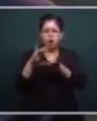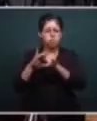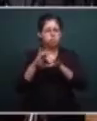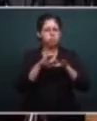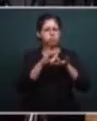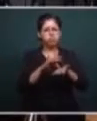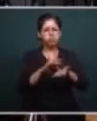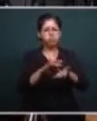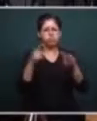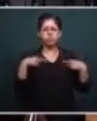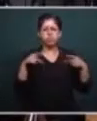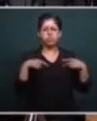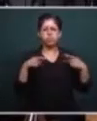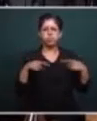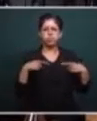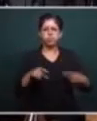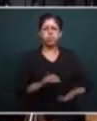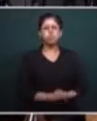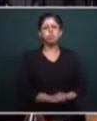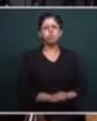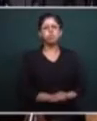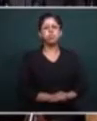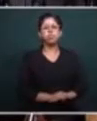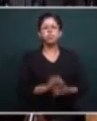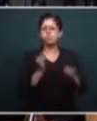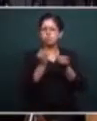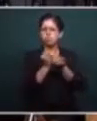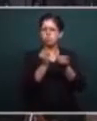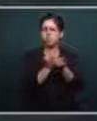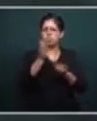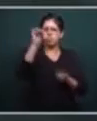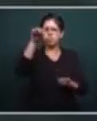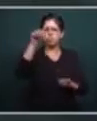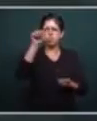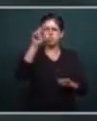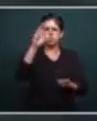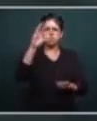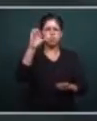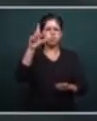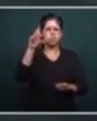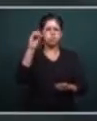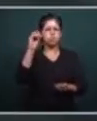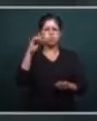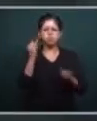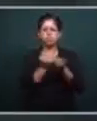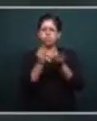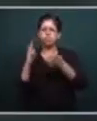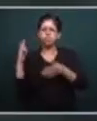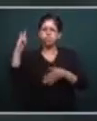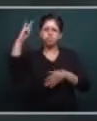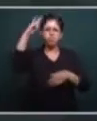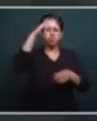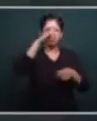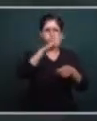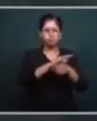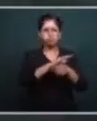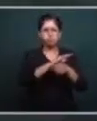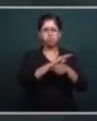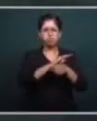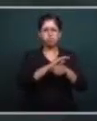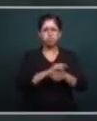Ebrard, se va a trasladar a Ciudad Juárez para